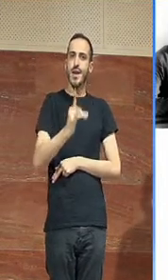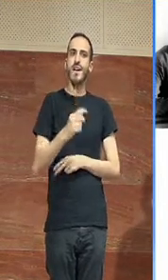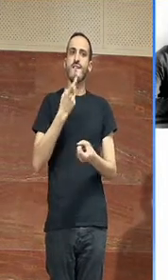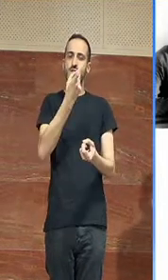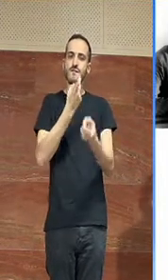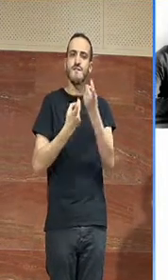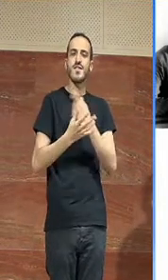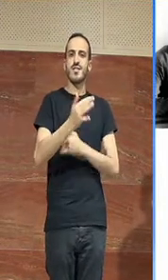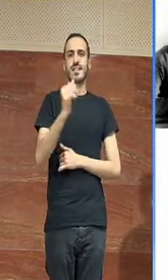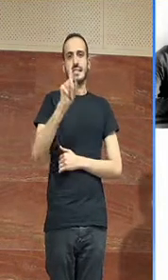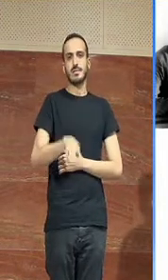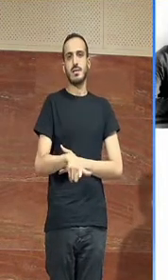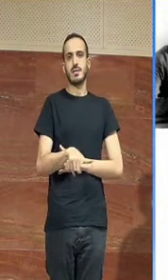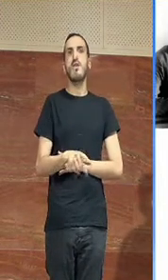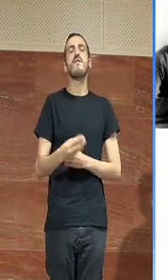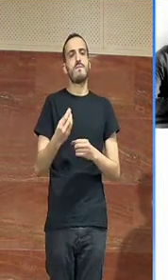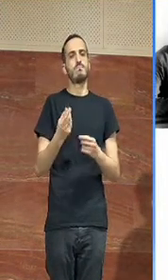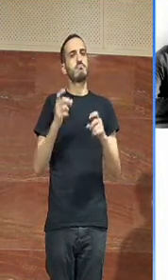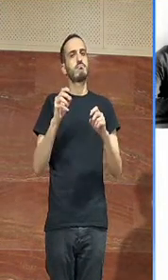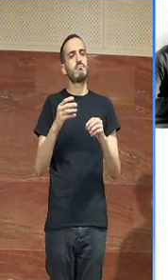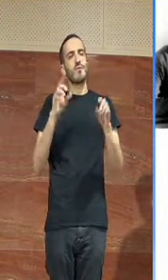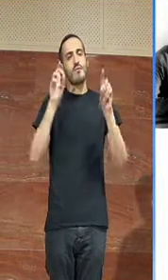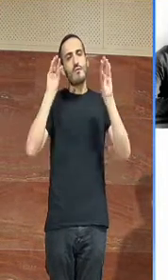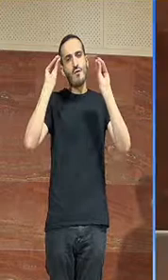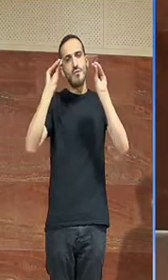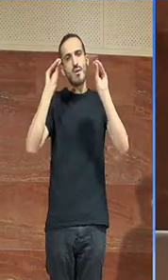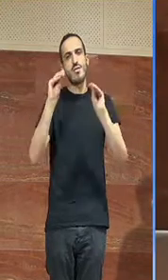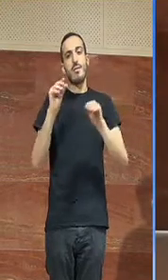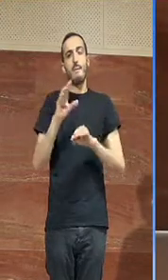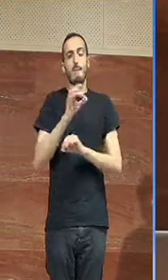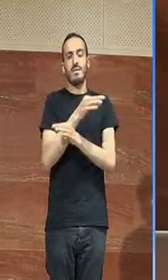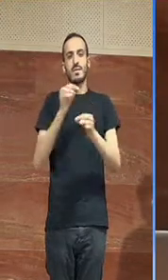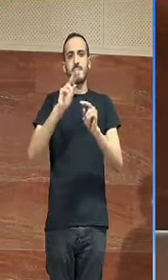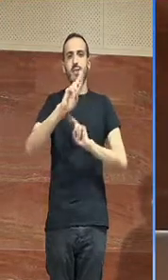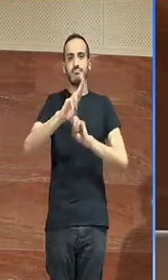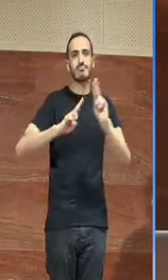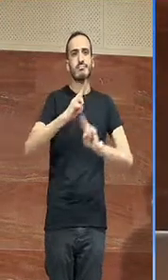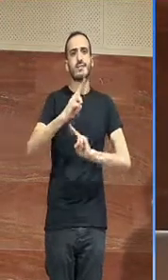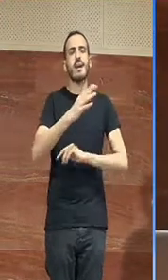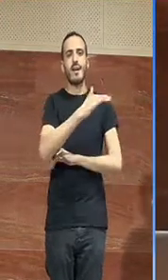información y tenemos formación suficiente para dar una respuesta a esto. Muchas gracias.